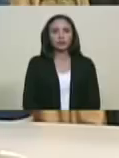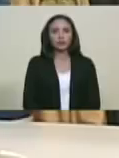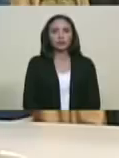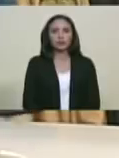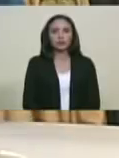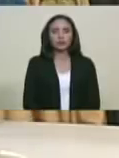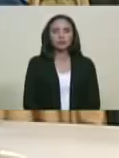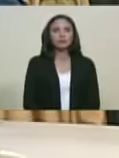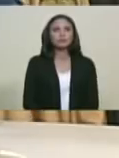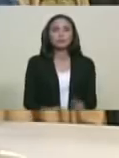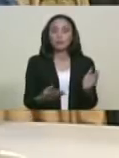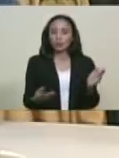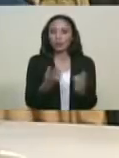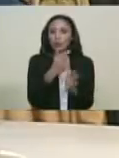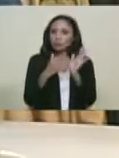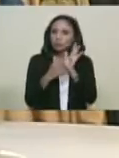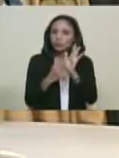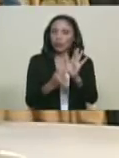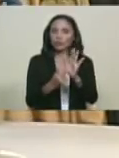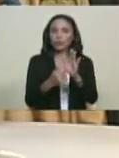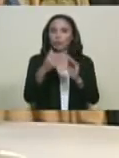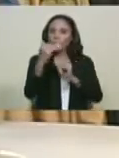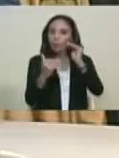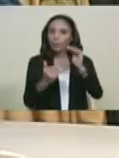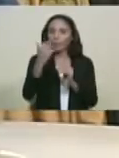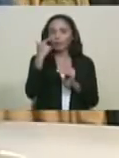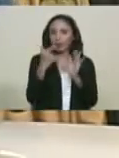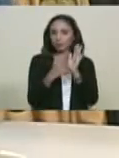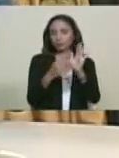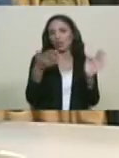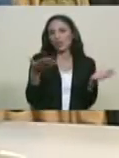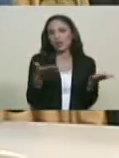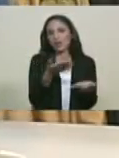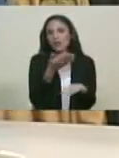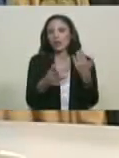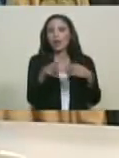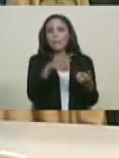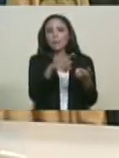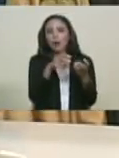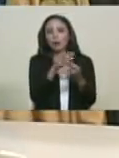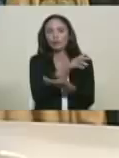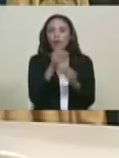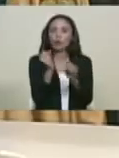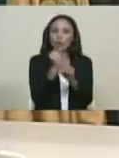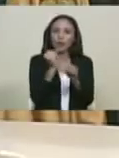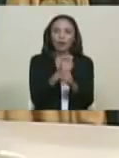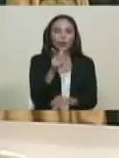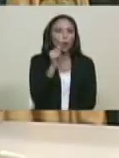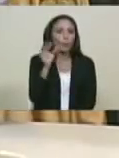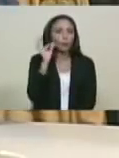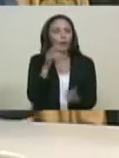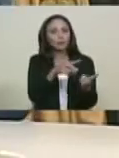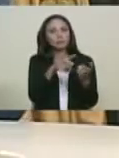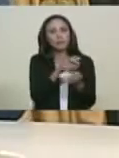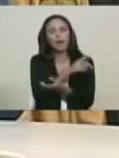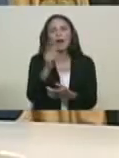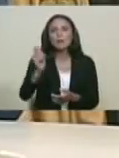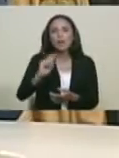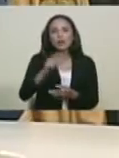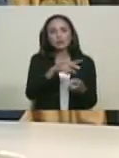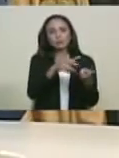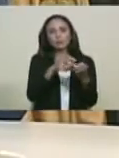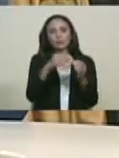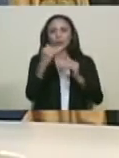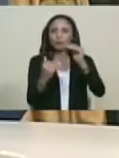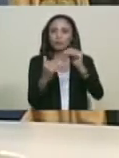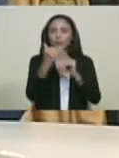mejoría sustancial muy sustancial de los ingresos de los trabajadores y las trabajadoras venezolanos y va a